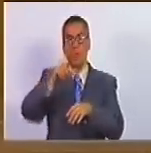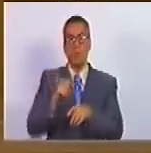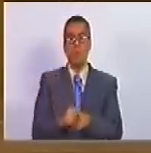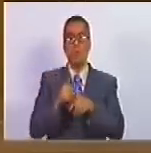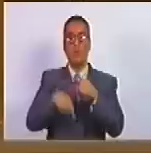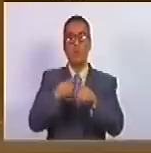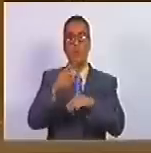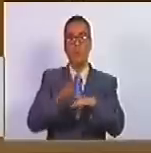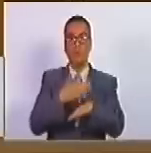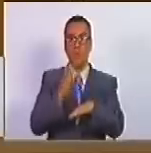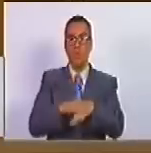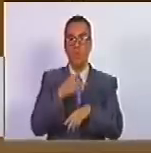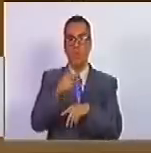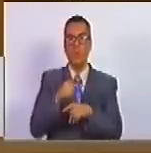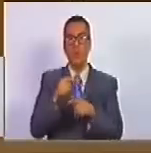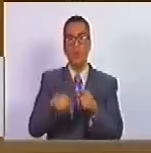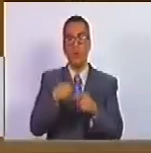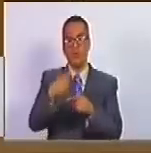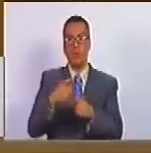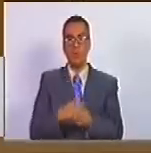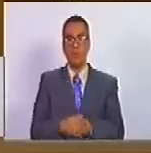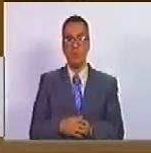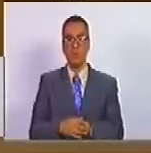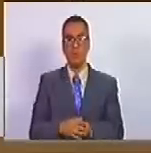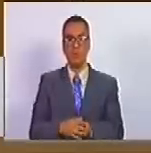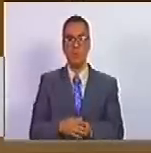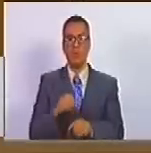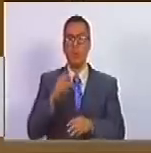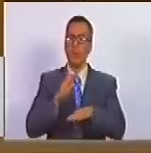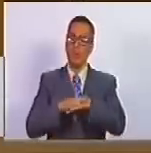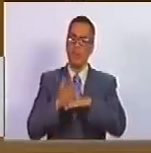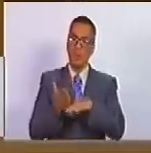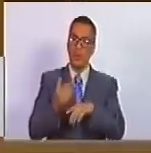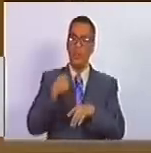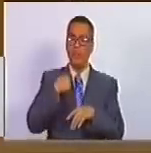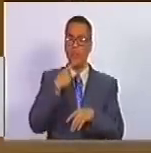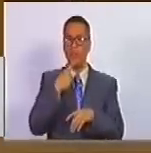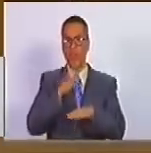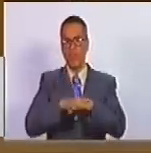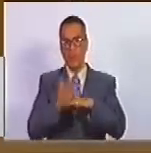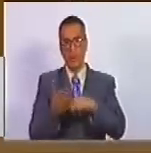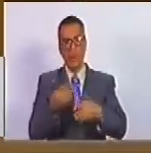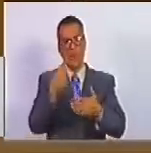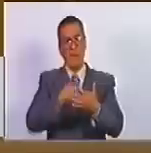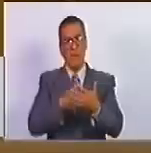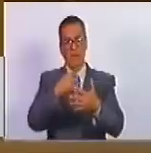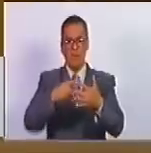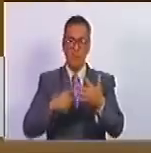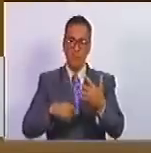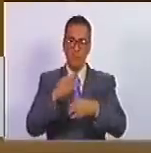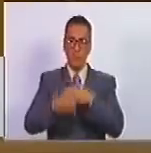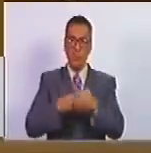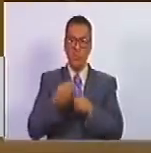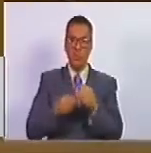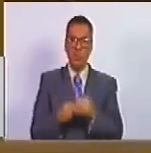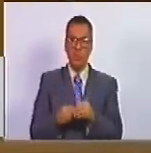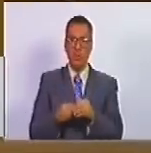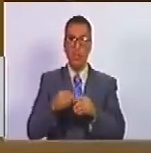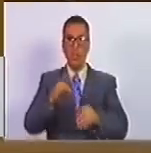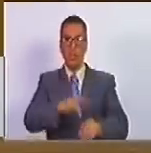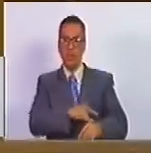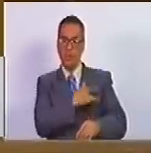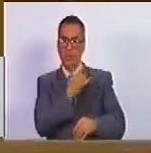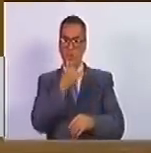el próximo jueves que viene, debido a planteamientos que hicieron las